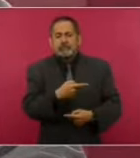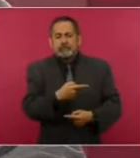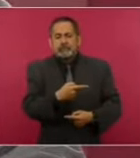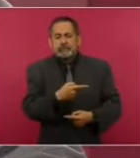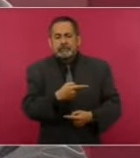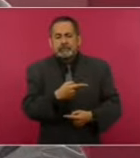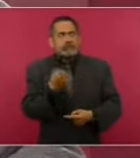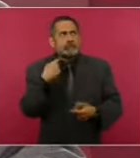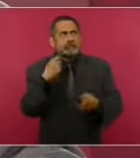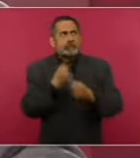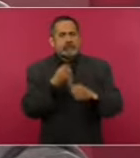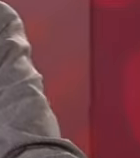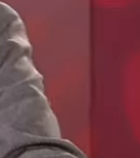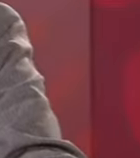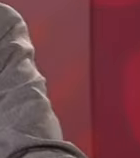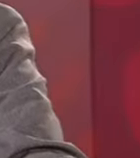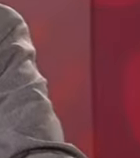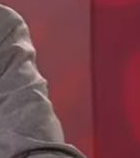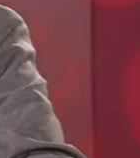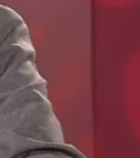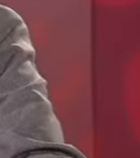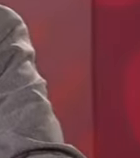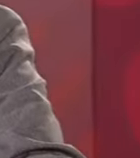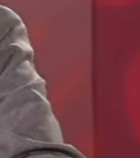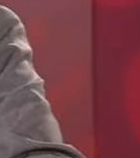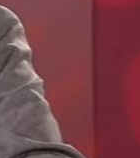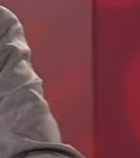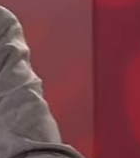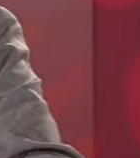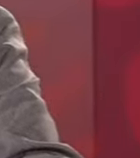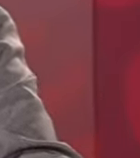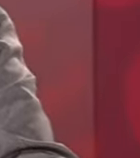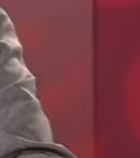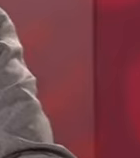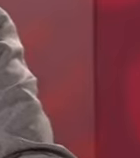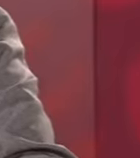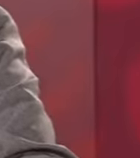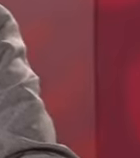en el 19? Hace dos años y medio, tres años.